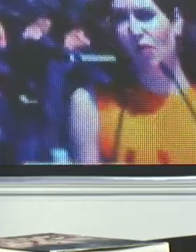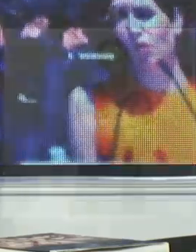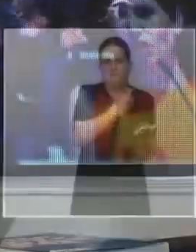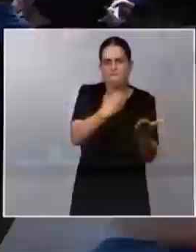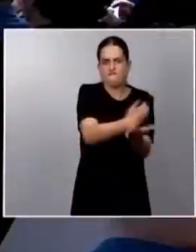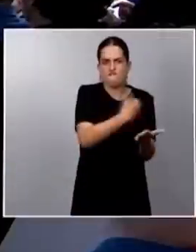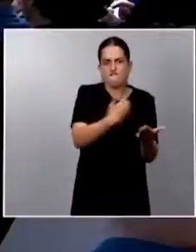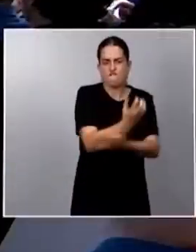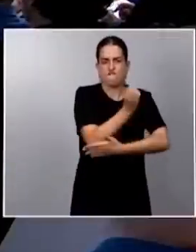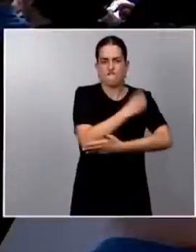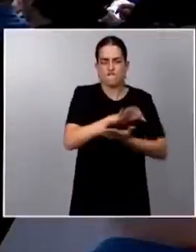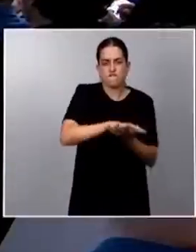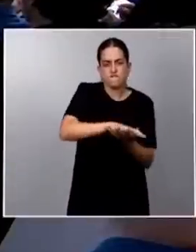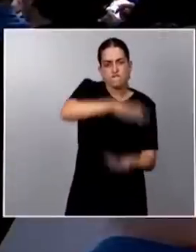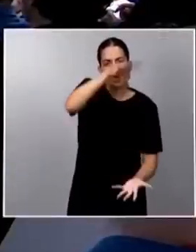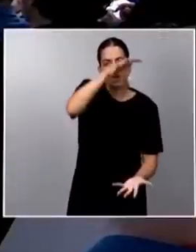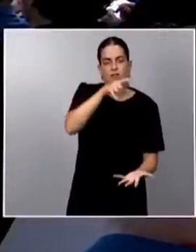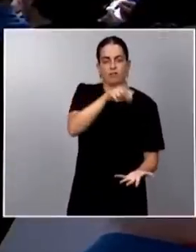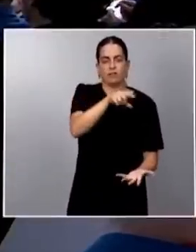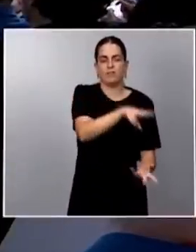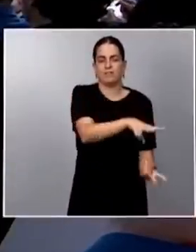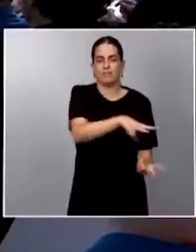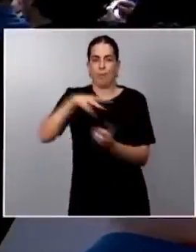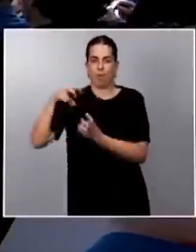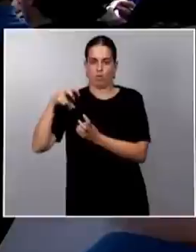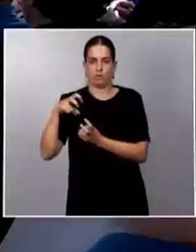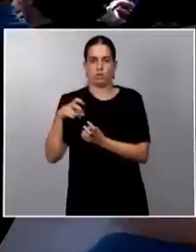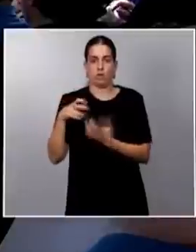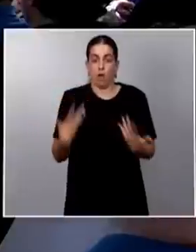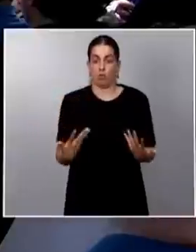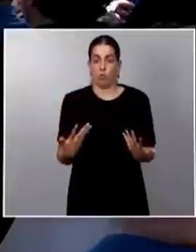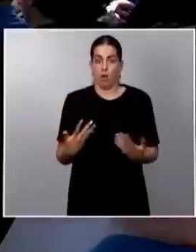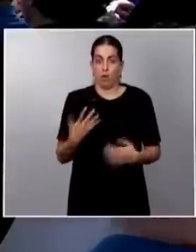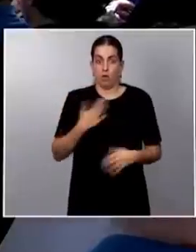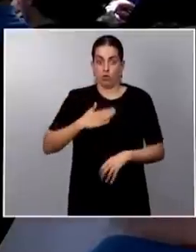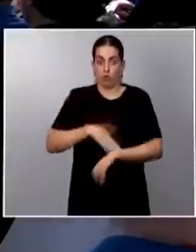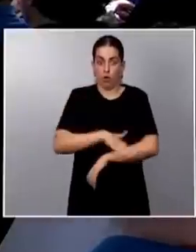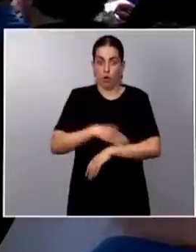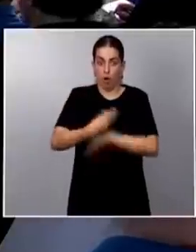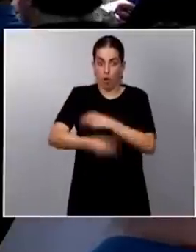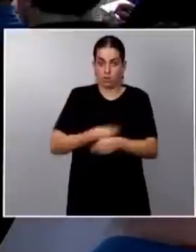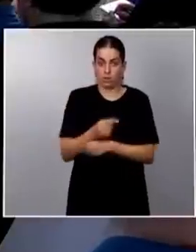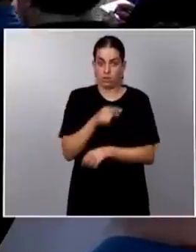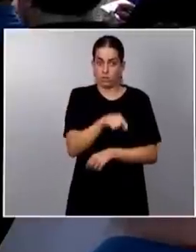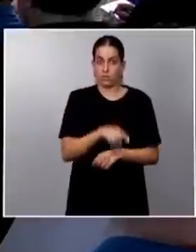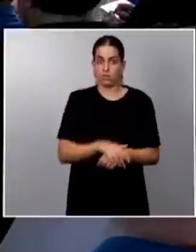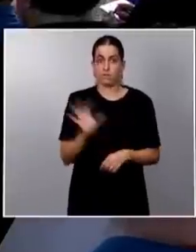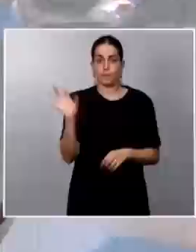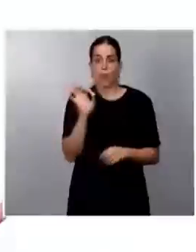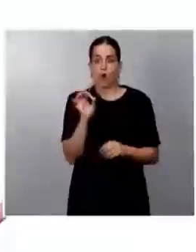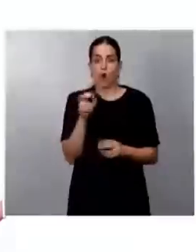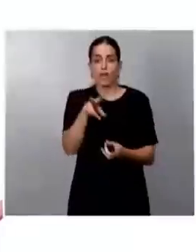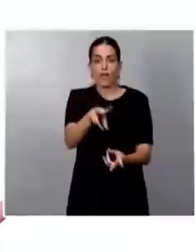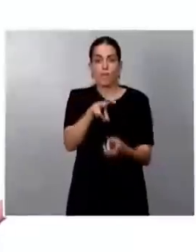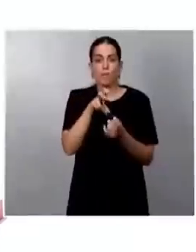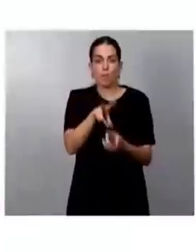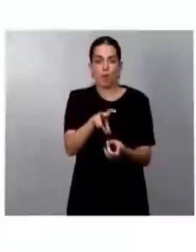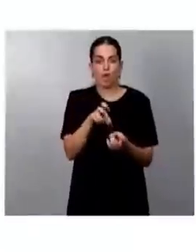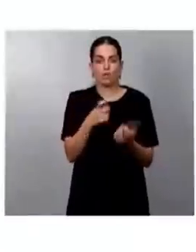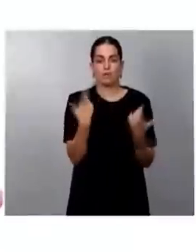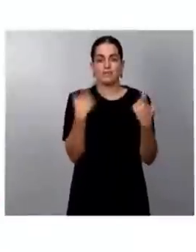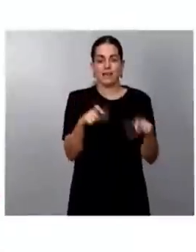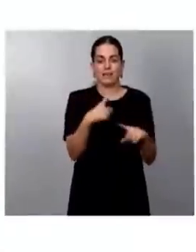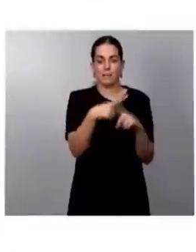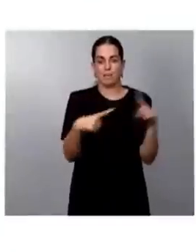ven, Sánchez le ha echado la culpa a Putin de los problemas, también a los empresarios y también al Partido Popular, diciendo que tiene